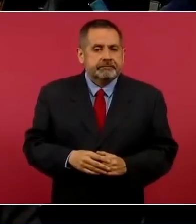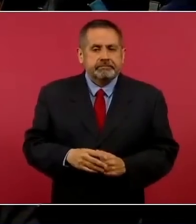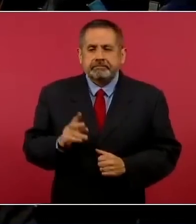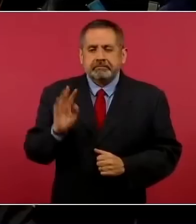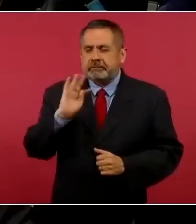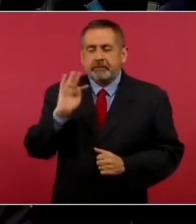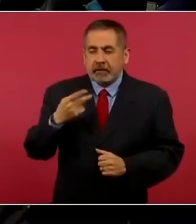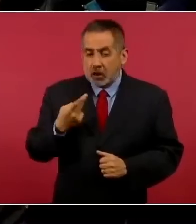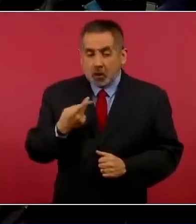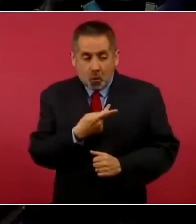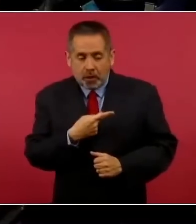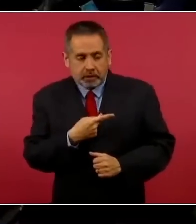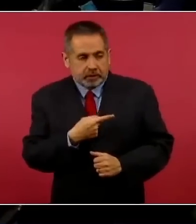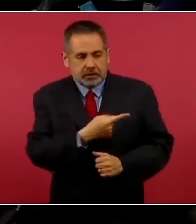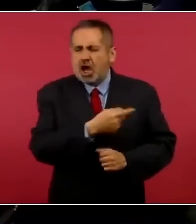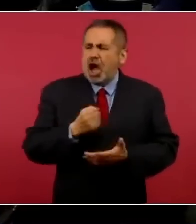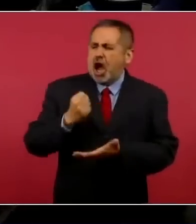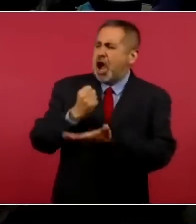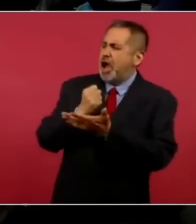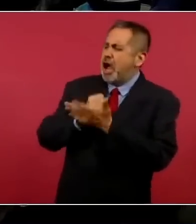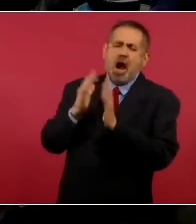con unanimidad y aplausos,